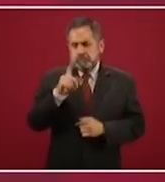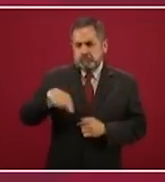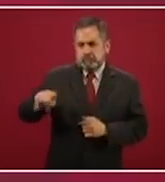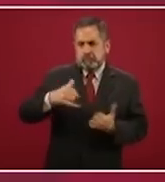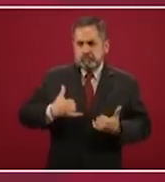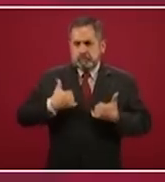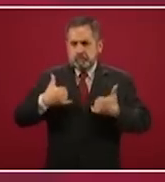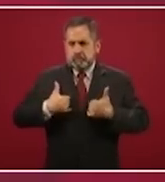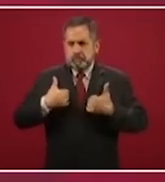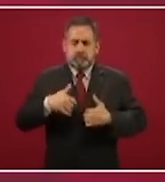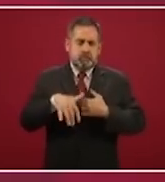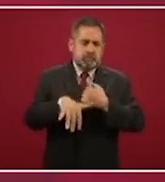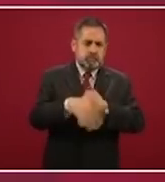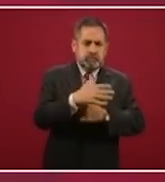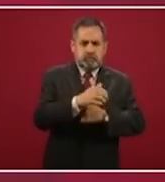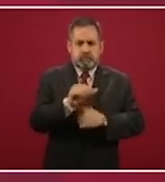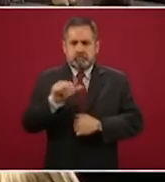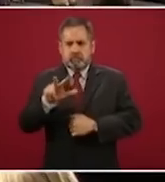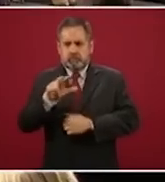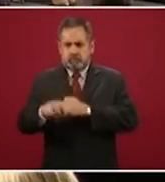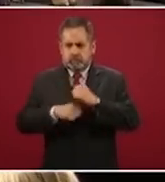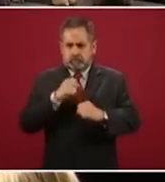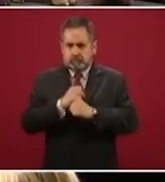jóvenes de 15 a 18 años,